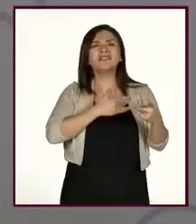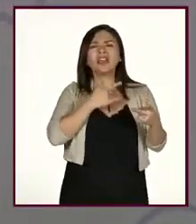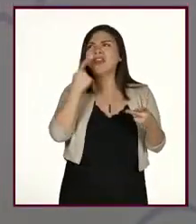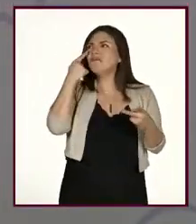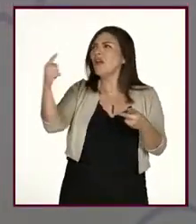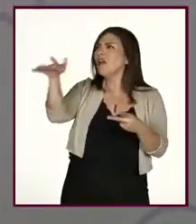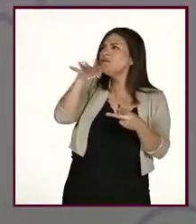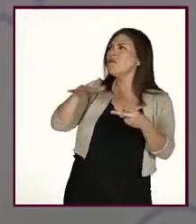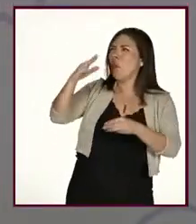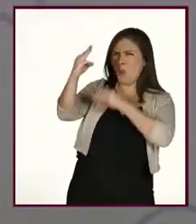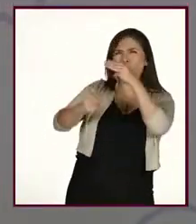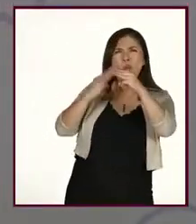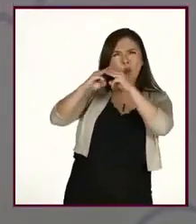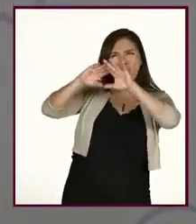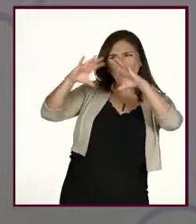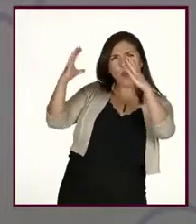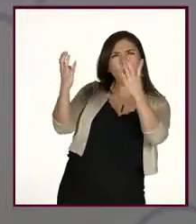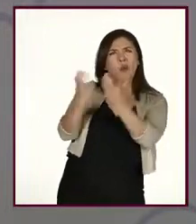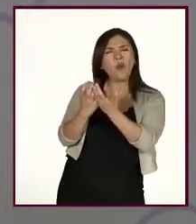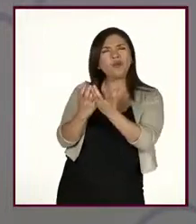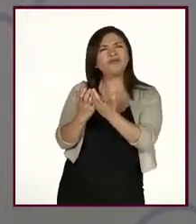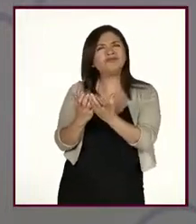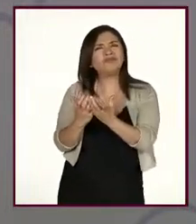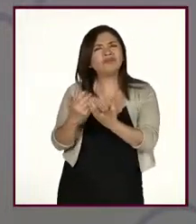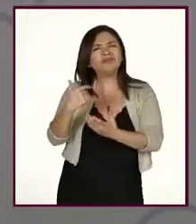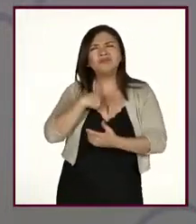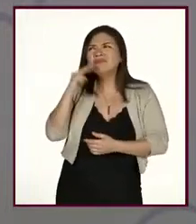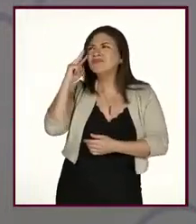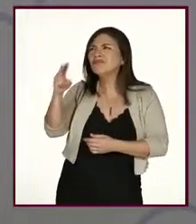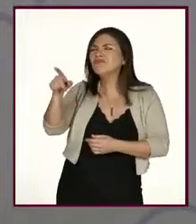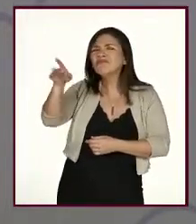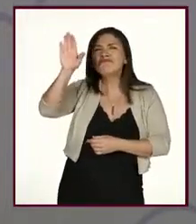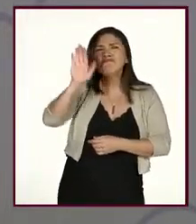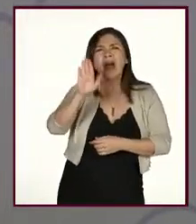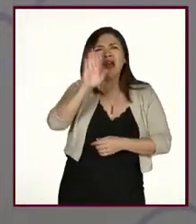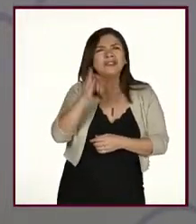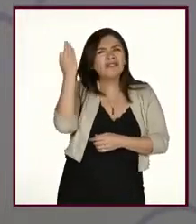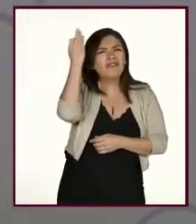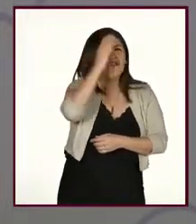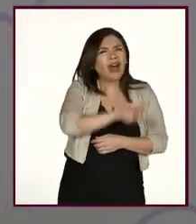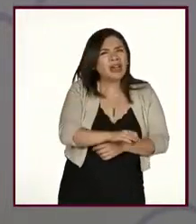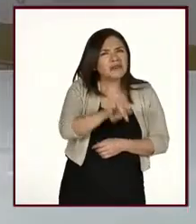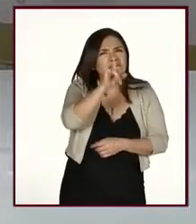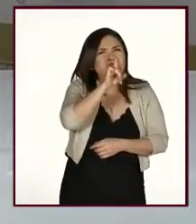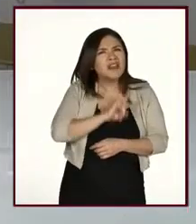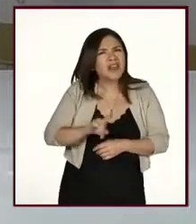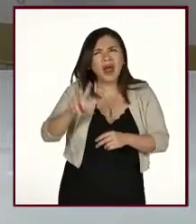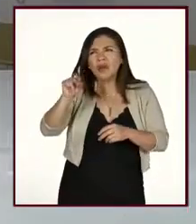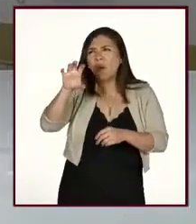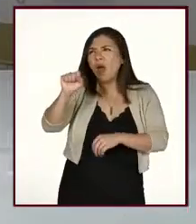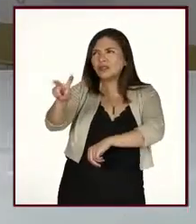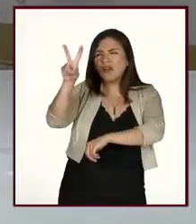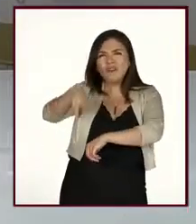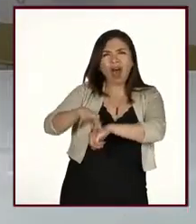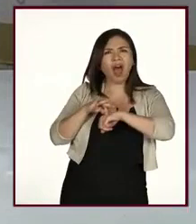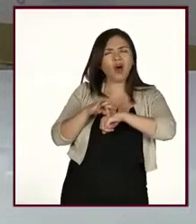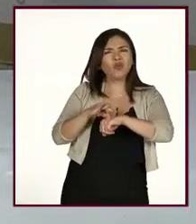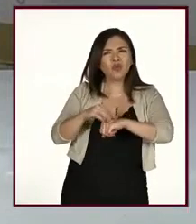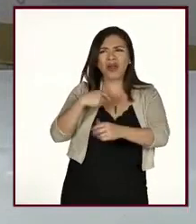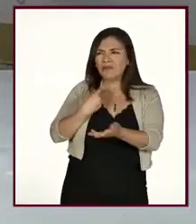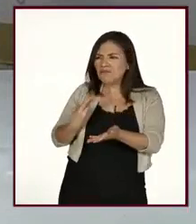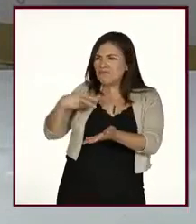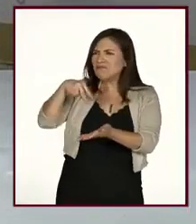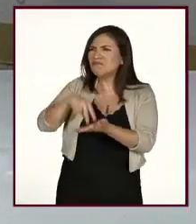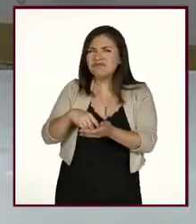mundo circundante pues no fuera real, ¿sí? Como que lo que está viviendo, lo que está experimentando y donde